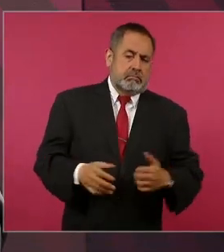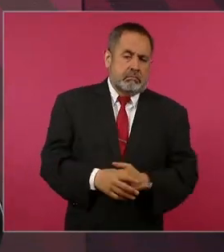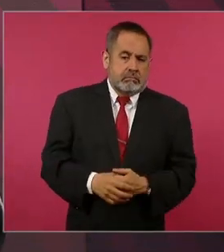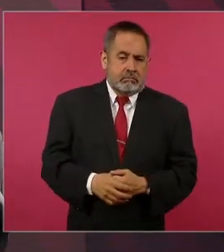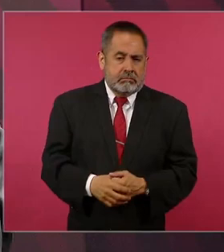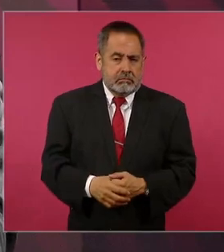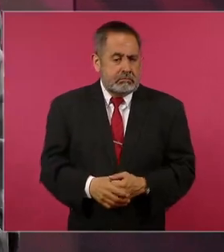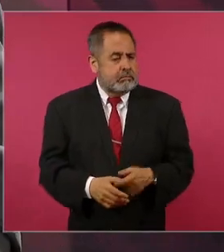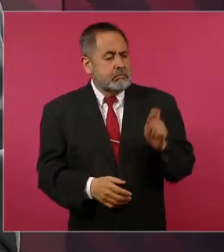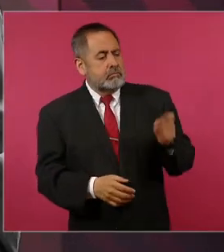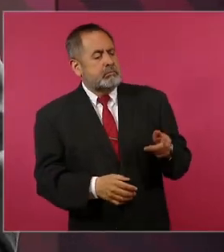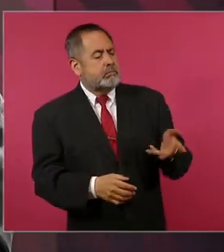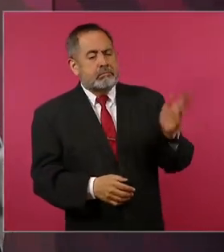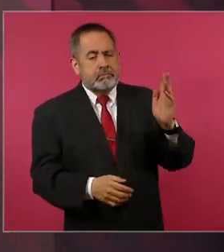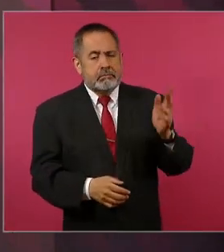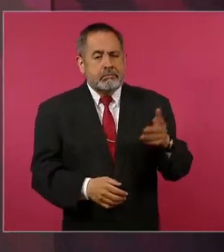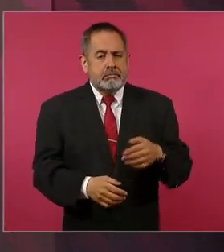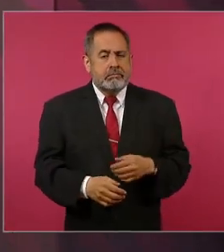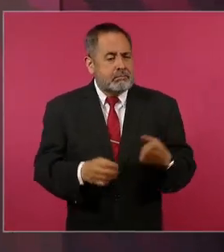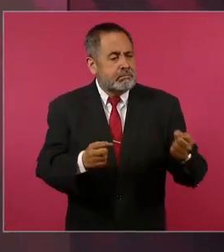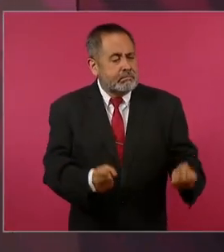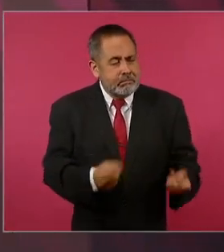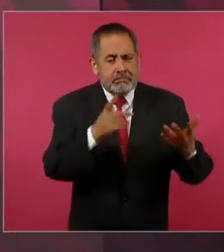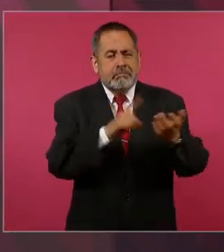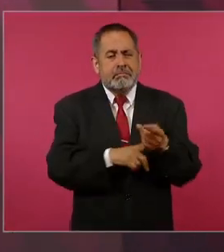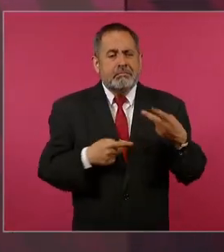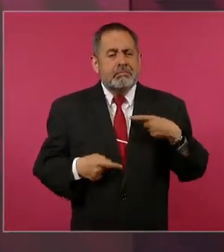Nada más, ¿cuántos